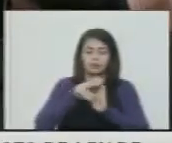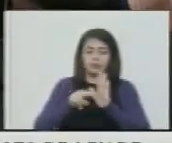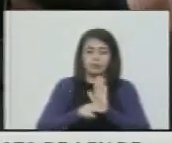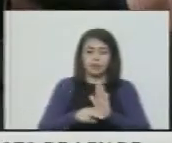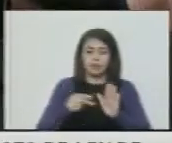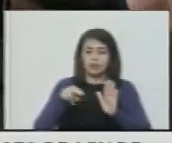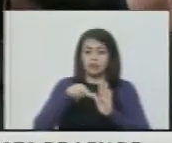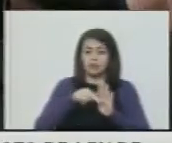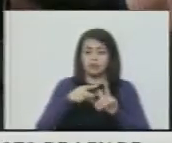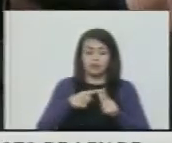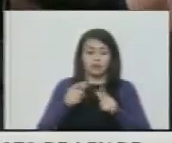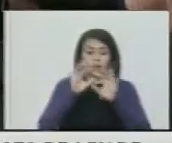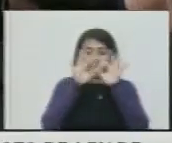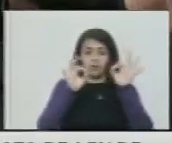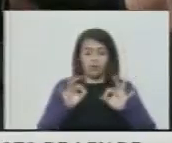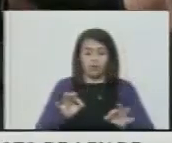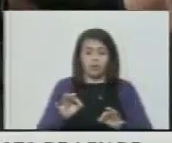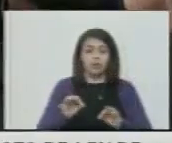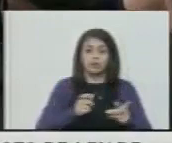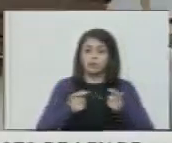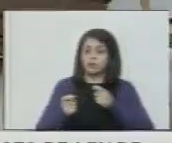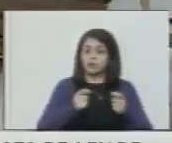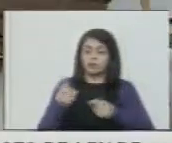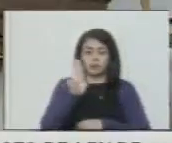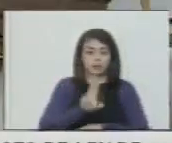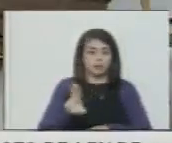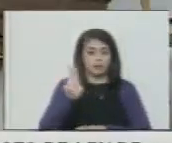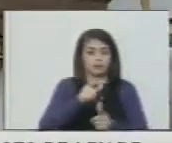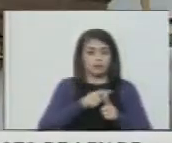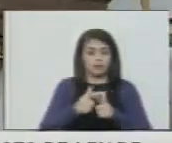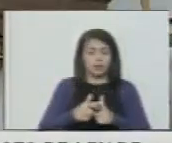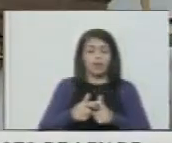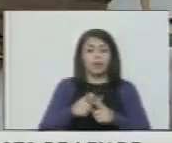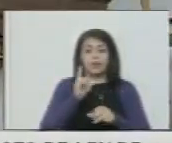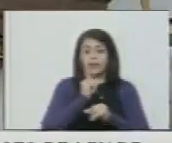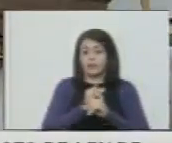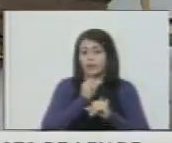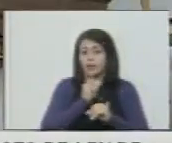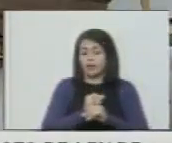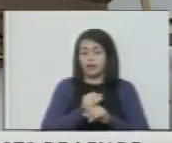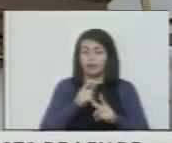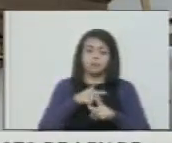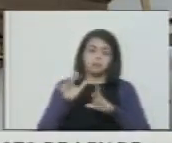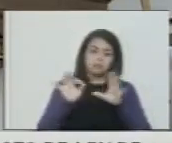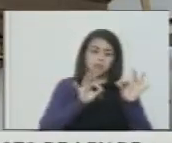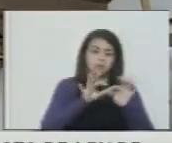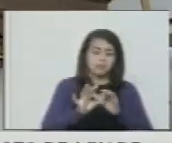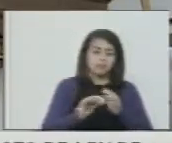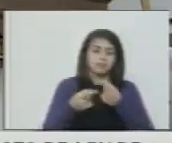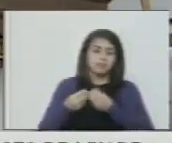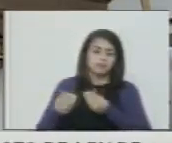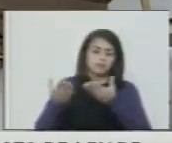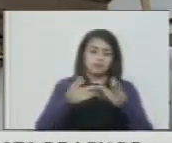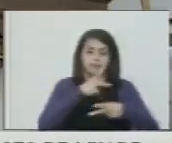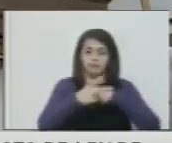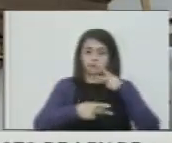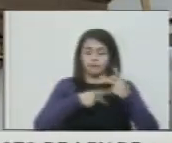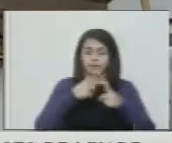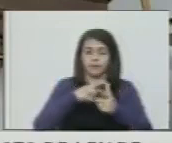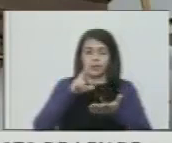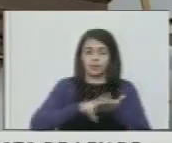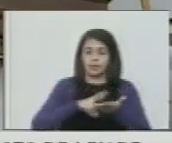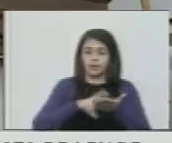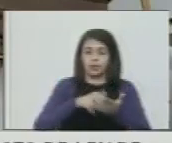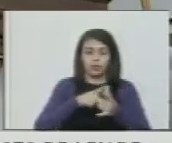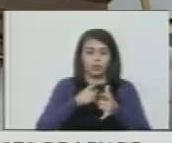Establecer mediante normas el marco regulatorio para el uso de medios digitales y canales alternativos de distribución de